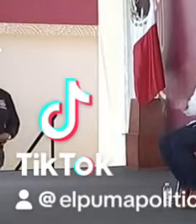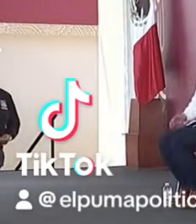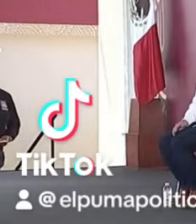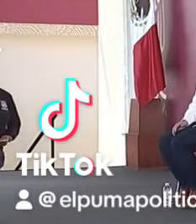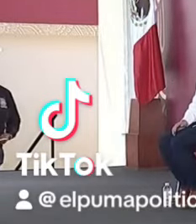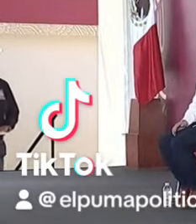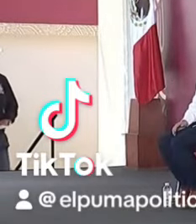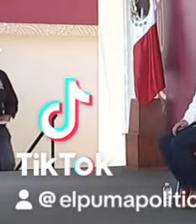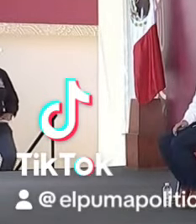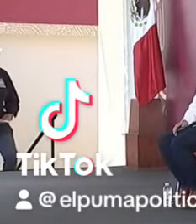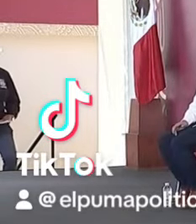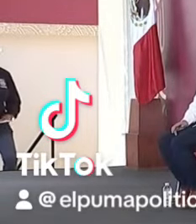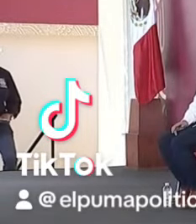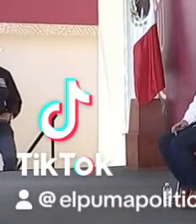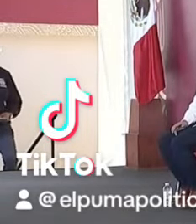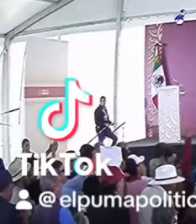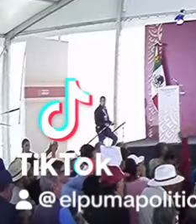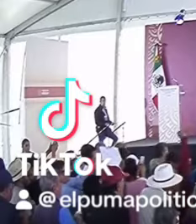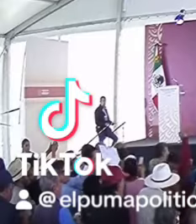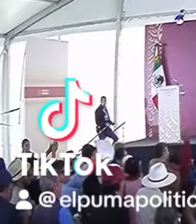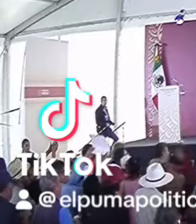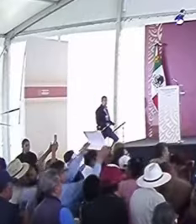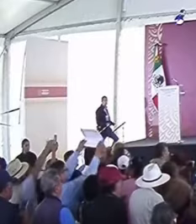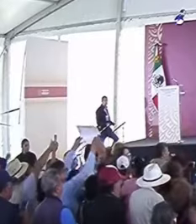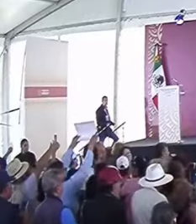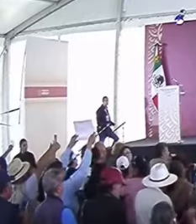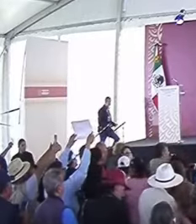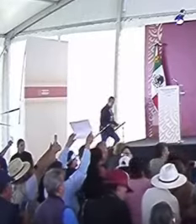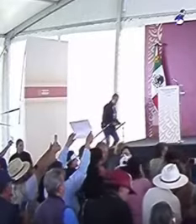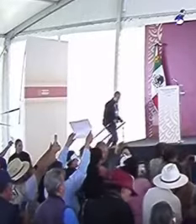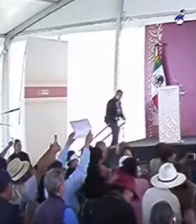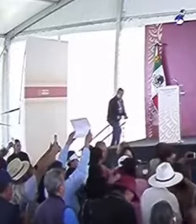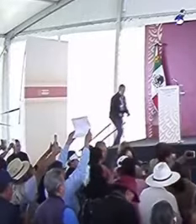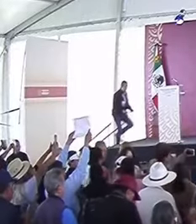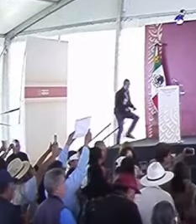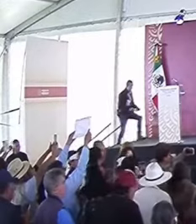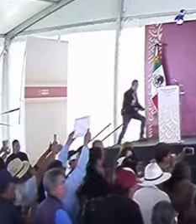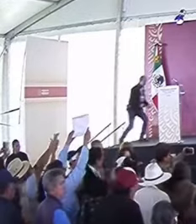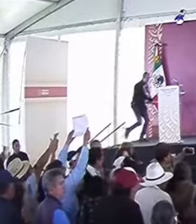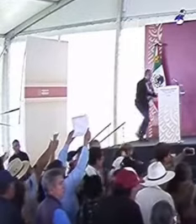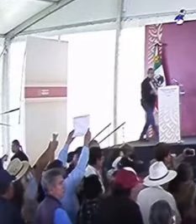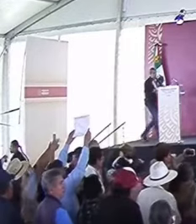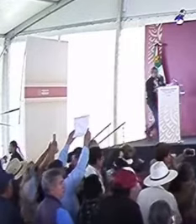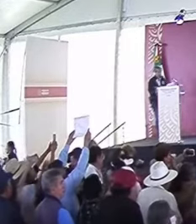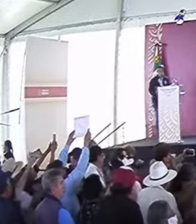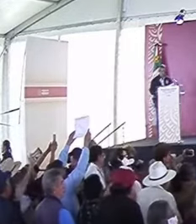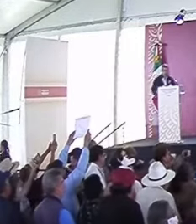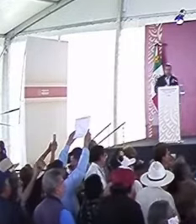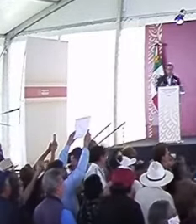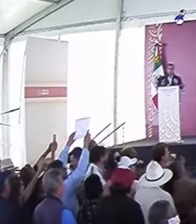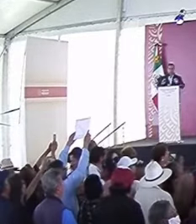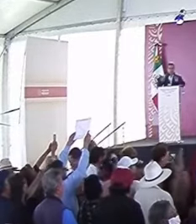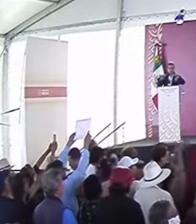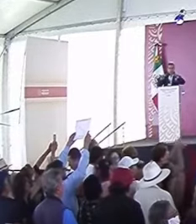con el mensaje de bienvenida a cargo del gobernador constitucional del estado de Querétaro, licenciado Mauricio Curi